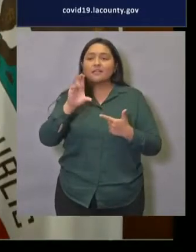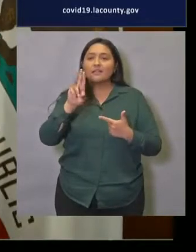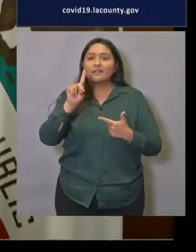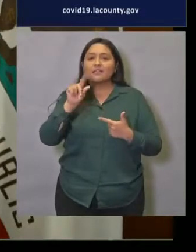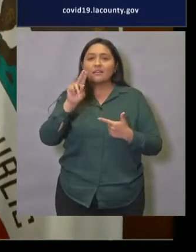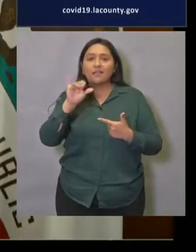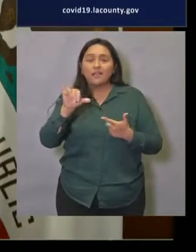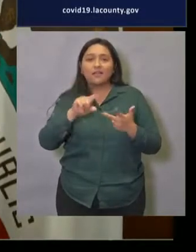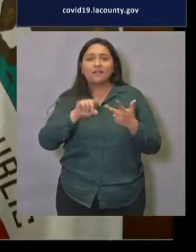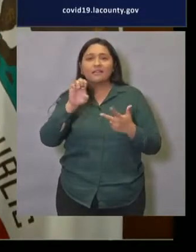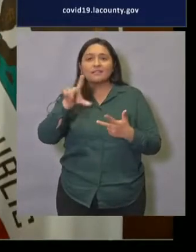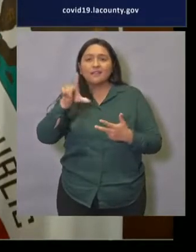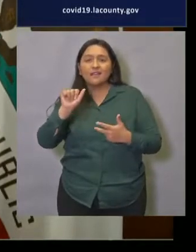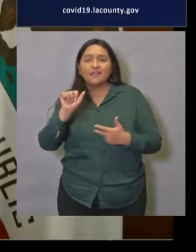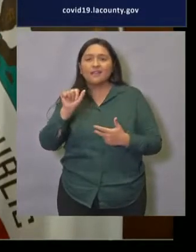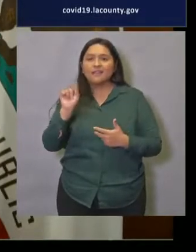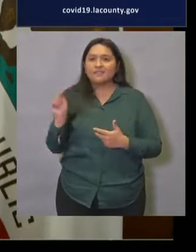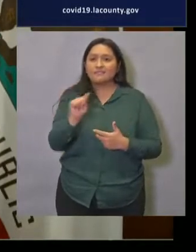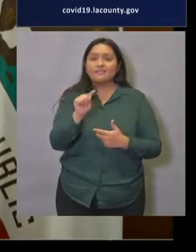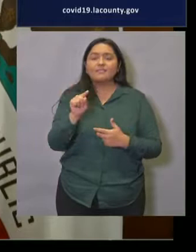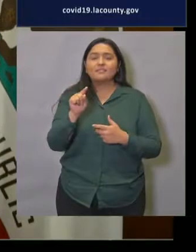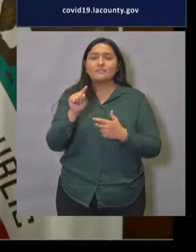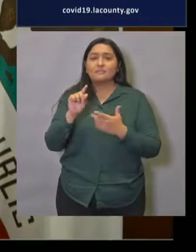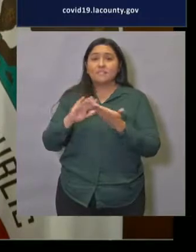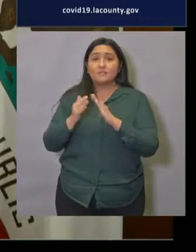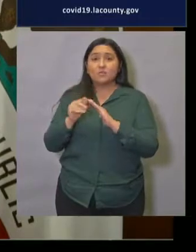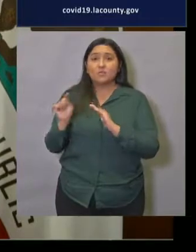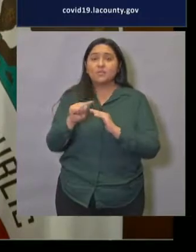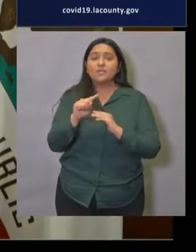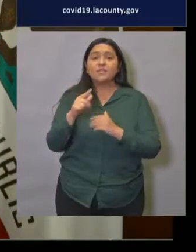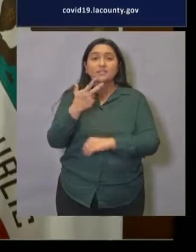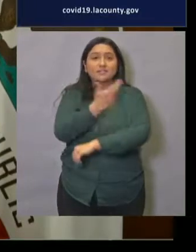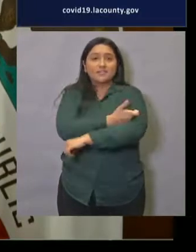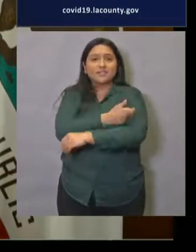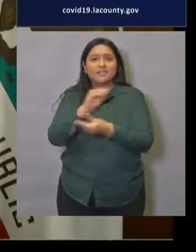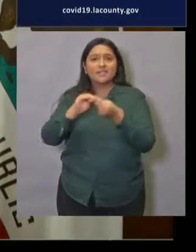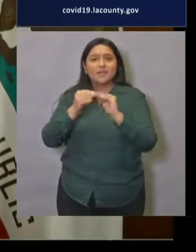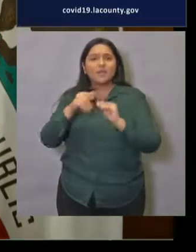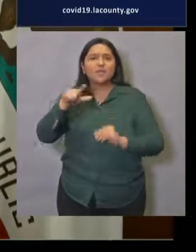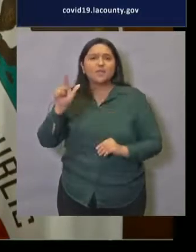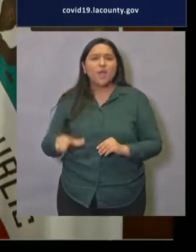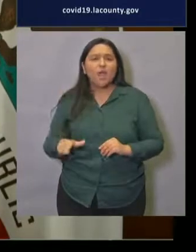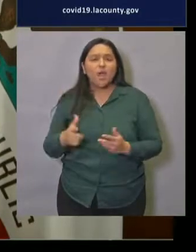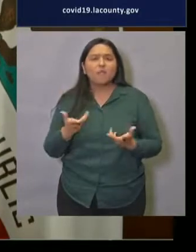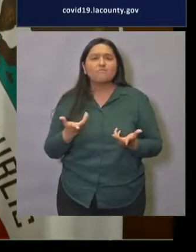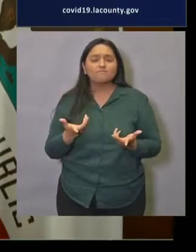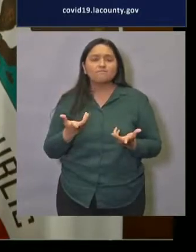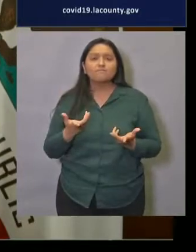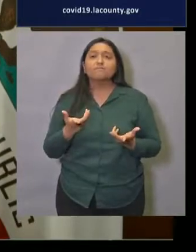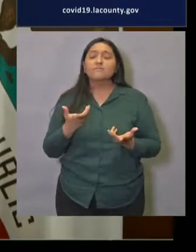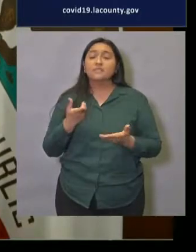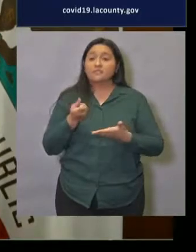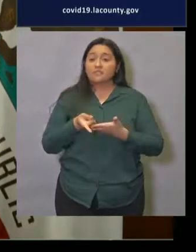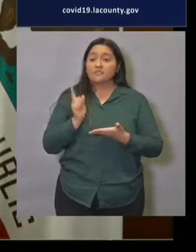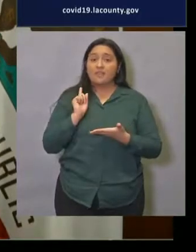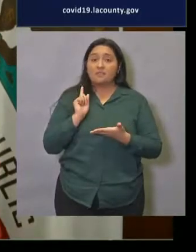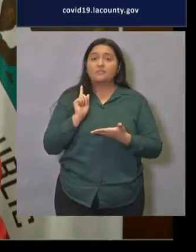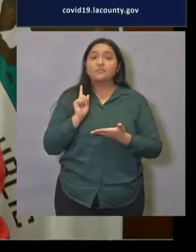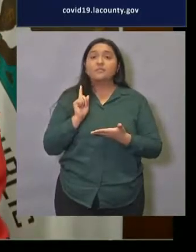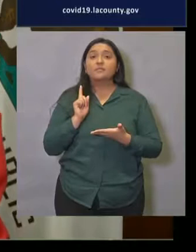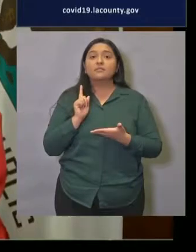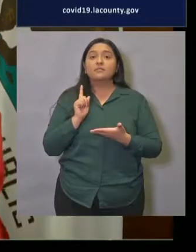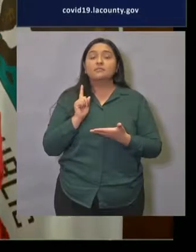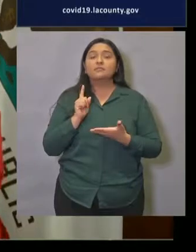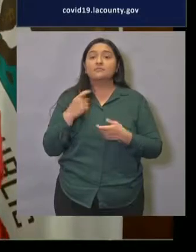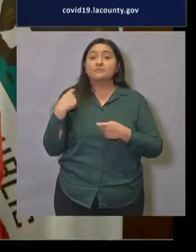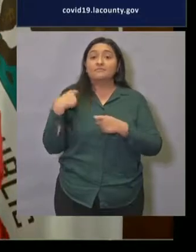las tasas de vacunación más bajos del condado. La semana pasada, latinos representarán